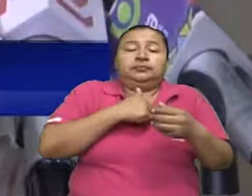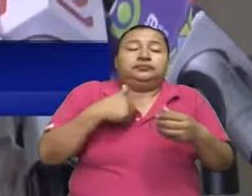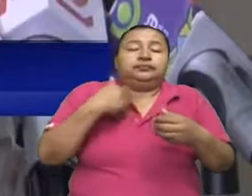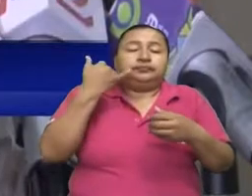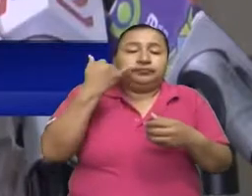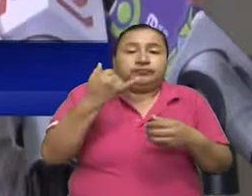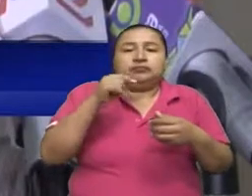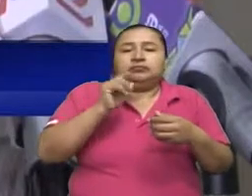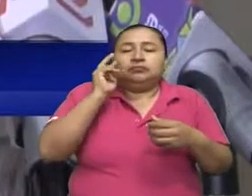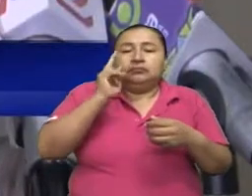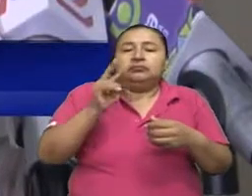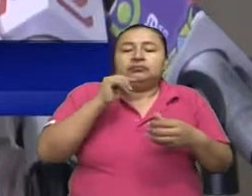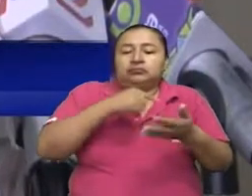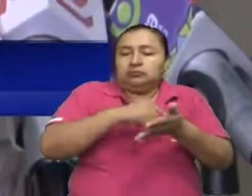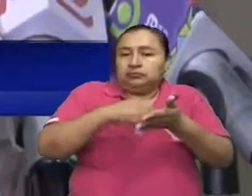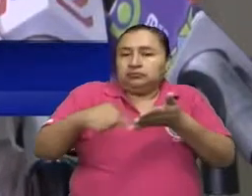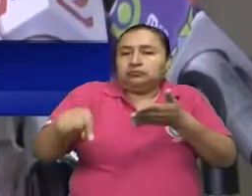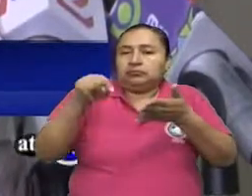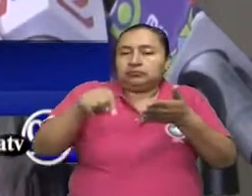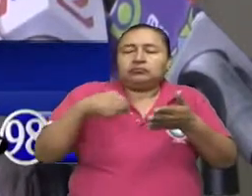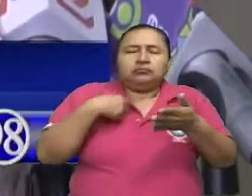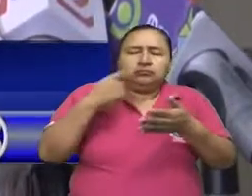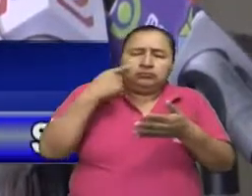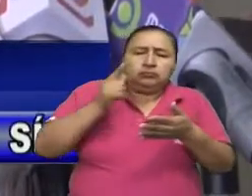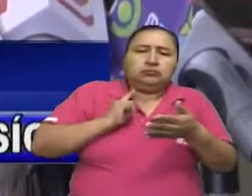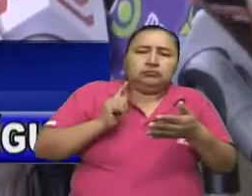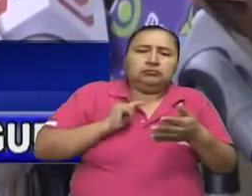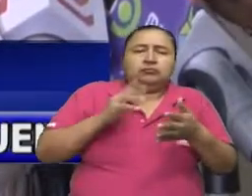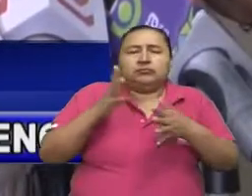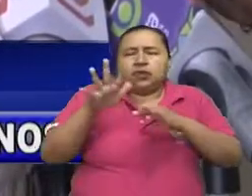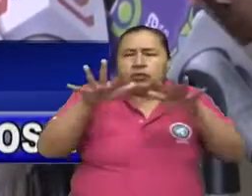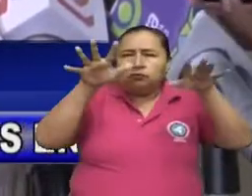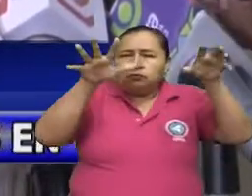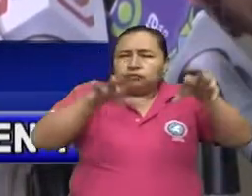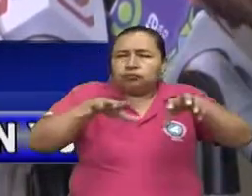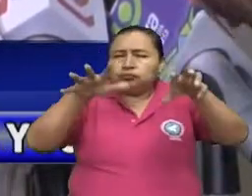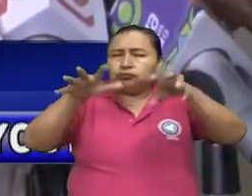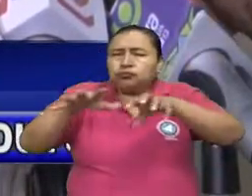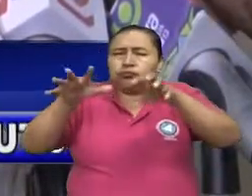que a lo largo de la semana tengamos pues registros de lluvias,